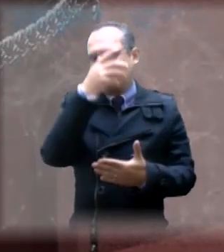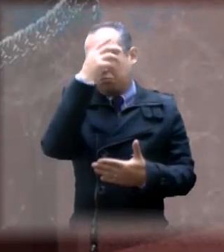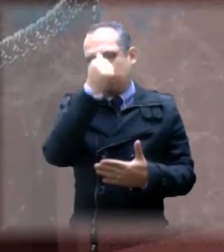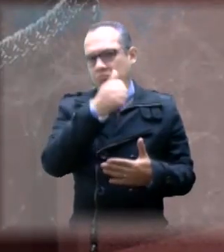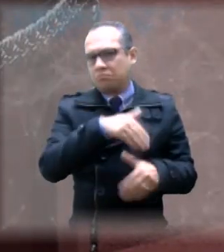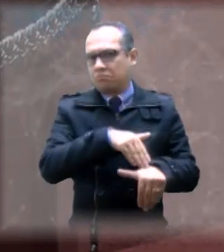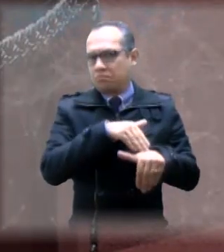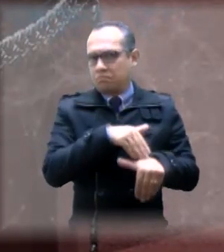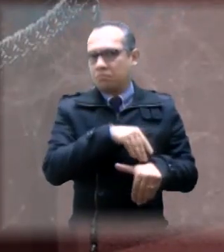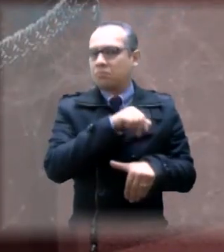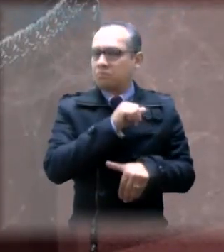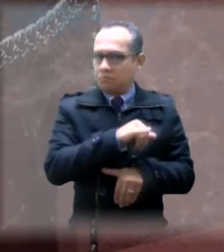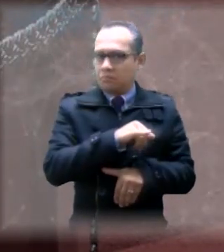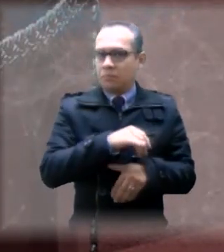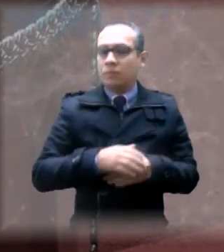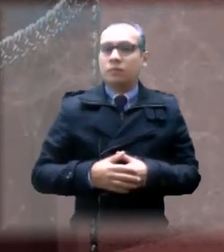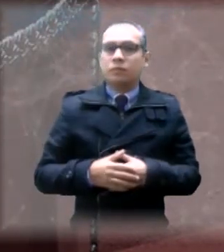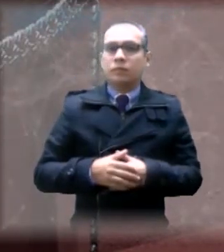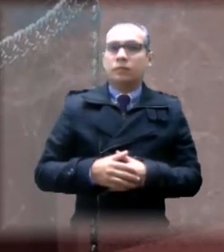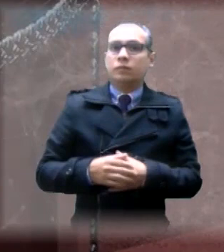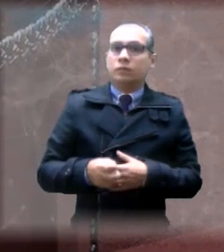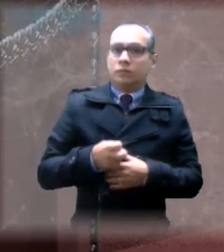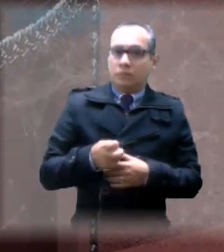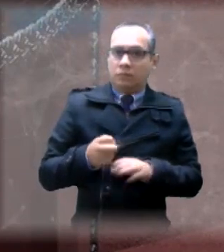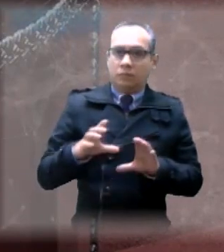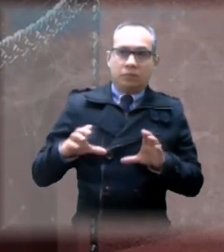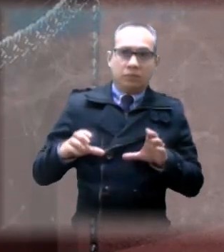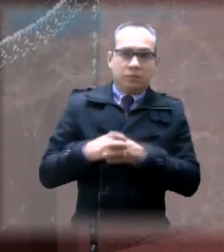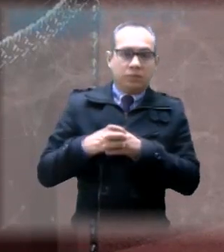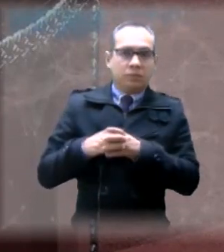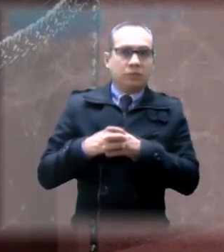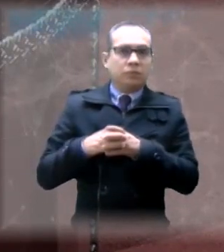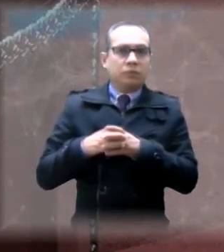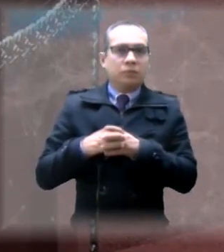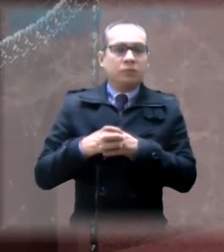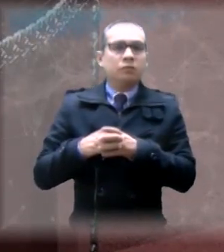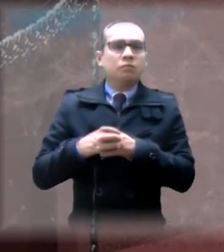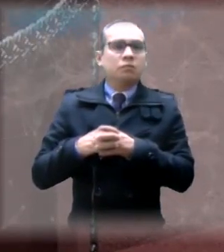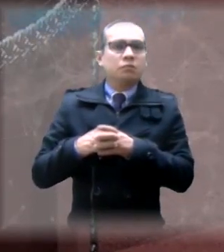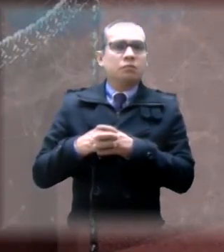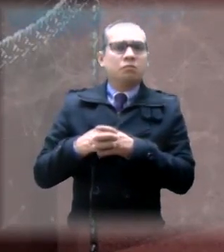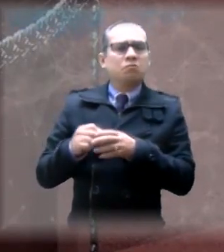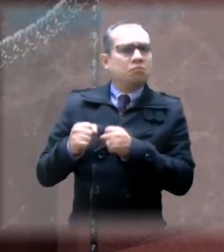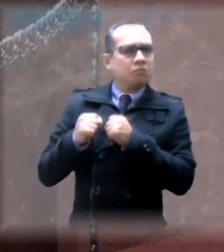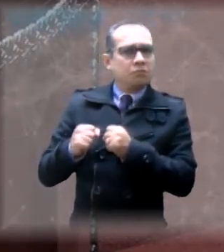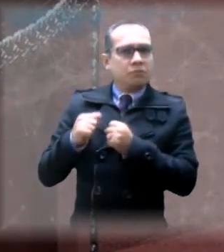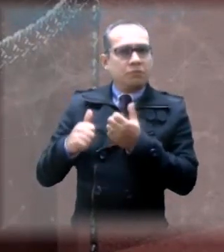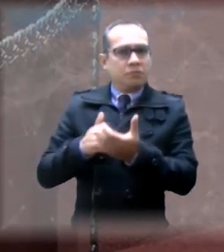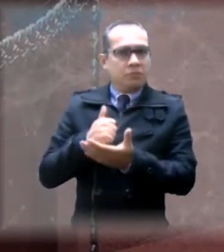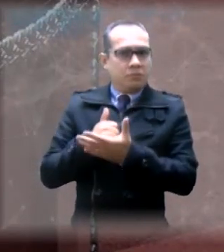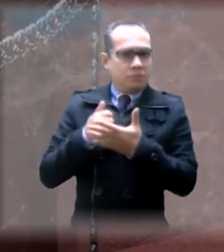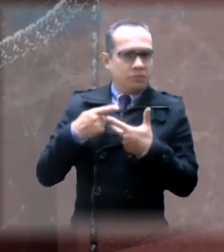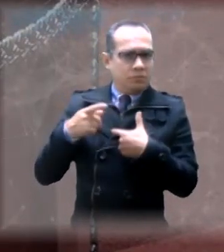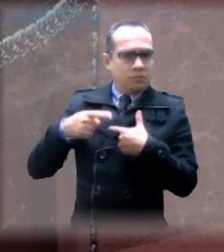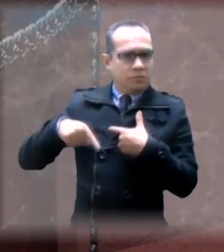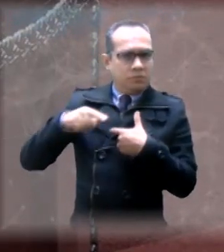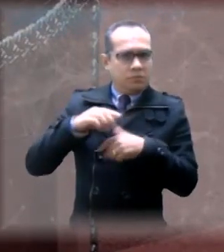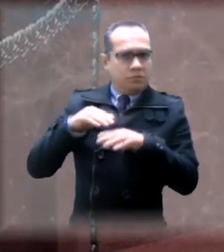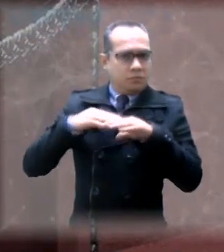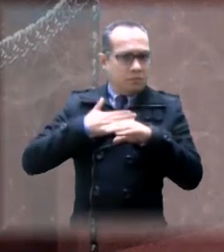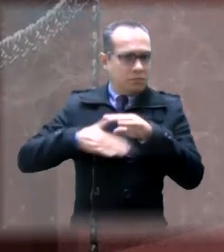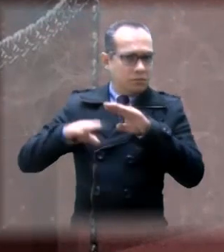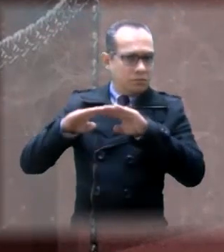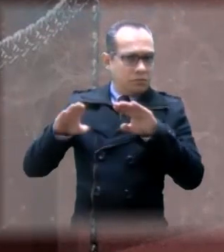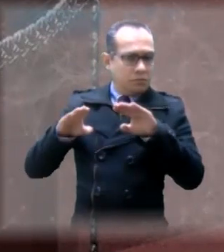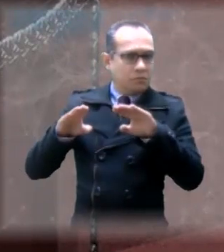Reunidos los integrantes de la Primera Comisión Permanente de Seguridad Ciudadana y Justicia y habiendo recibido la dimisión del cargo para